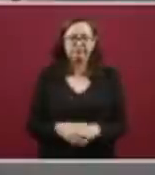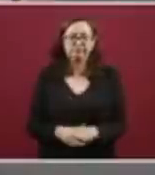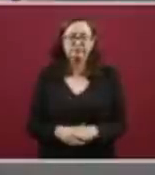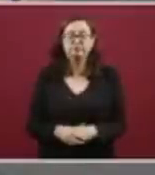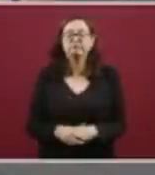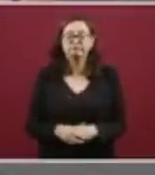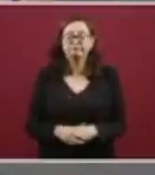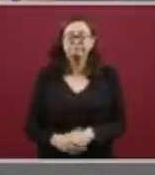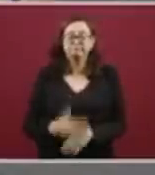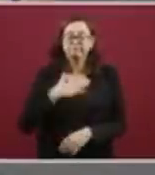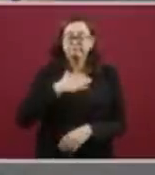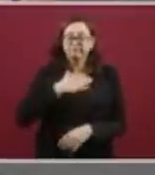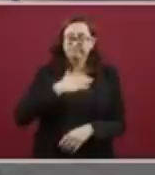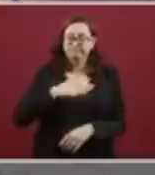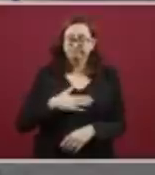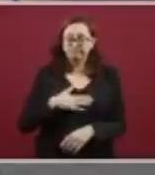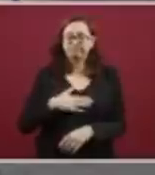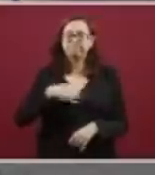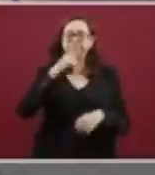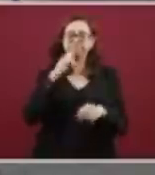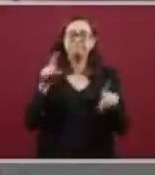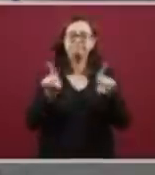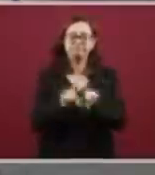y es un compromiso que hicimos